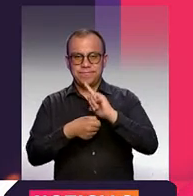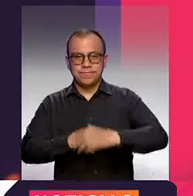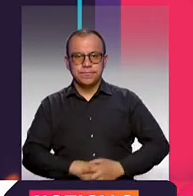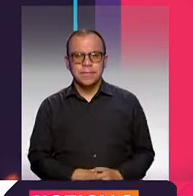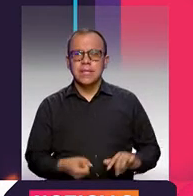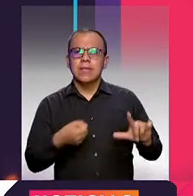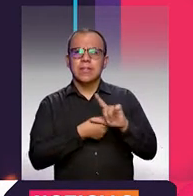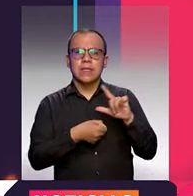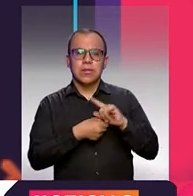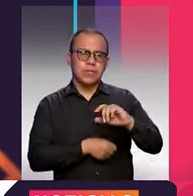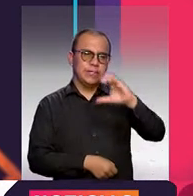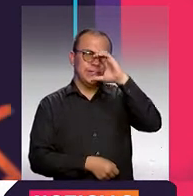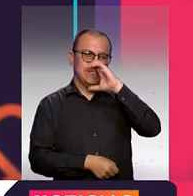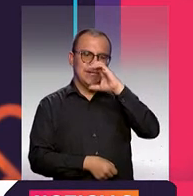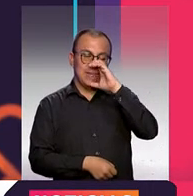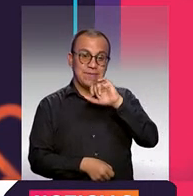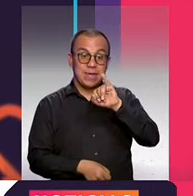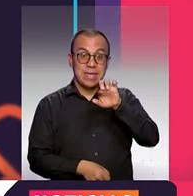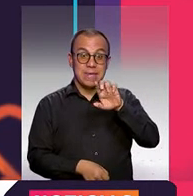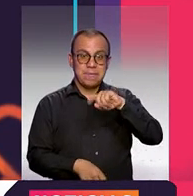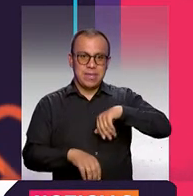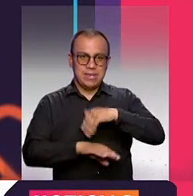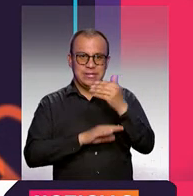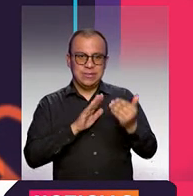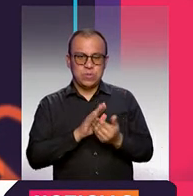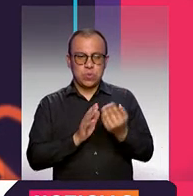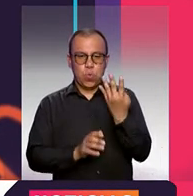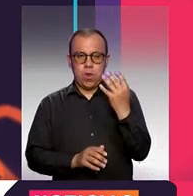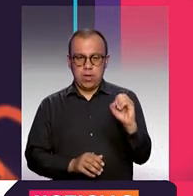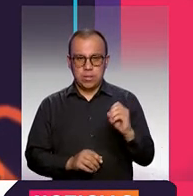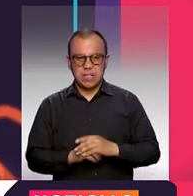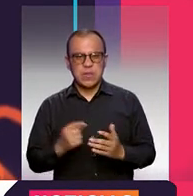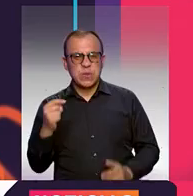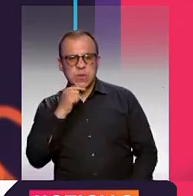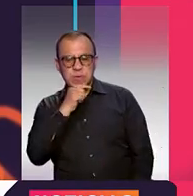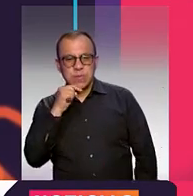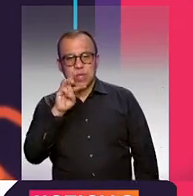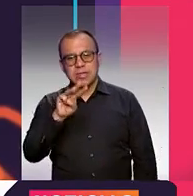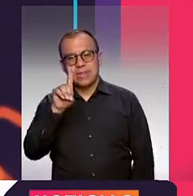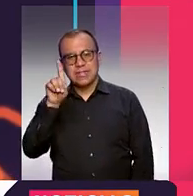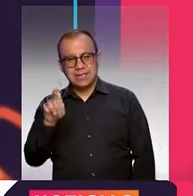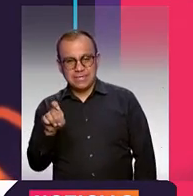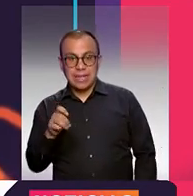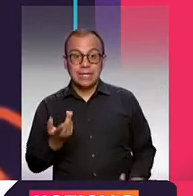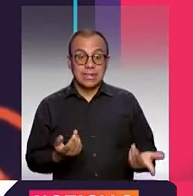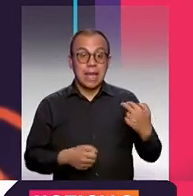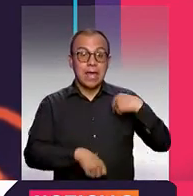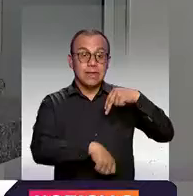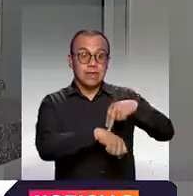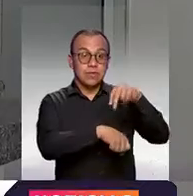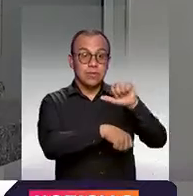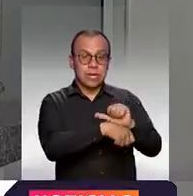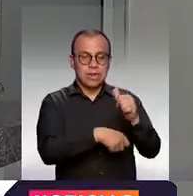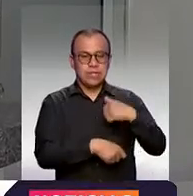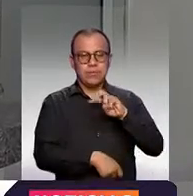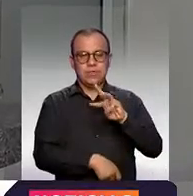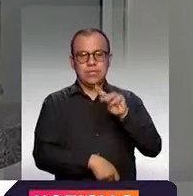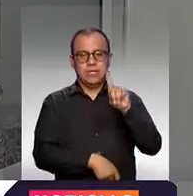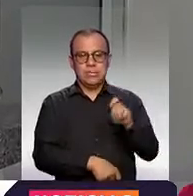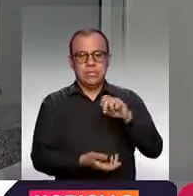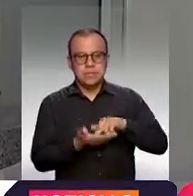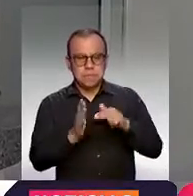En la localidad de Chapinero, el IPES ofertará 40 módulos, en Santa Fe 36 y en Antonio Nariño 12, donde se